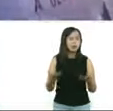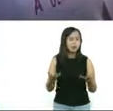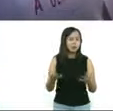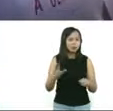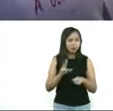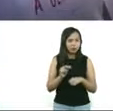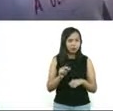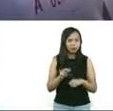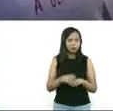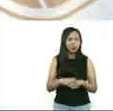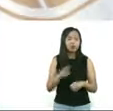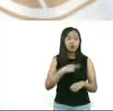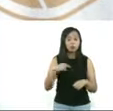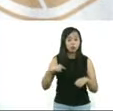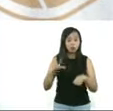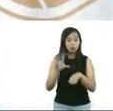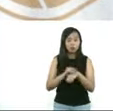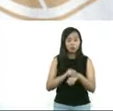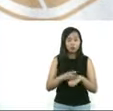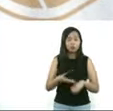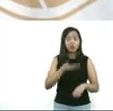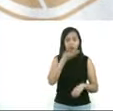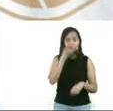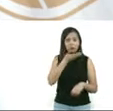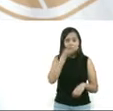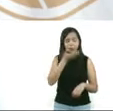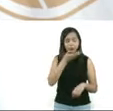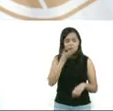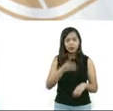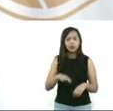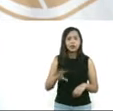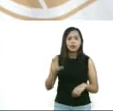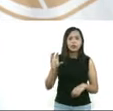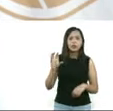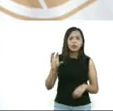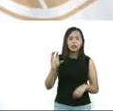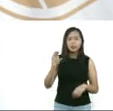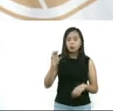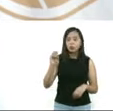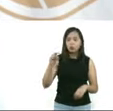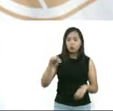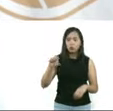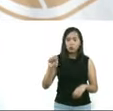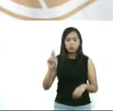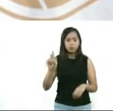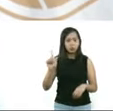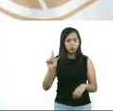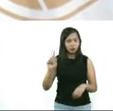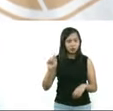vez. No vamos a permitir que se vuelvan cotidianas las consultas populares.